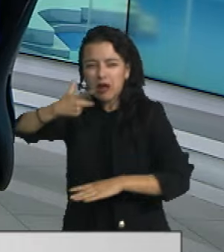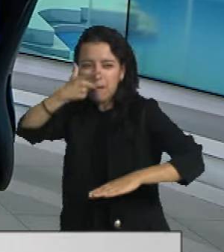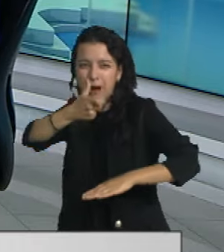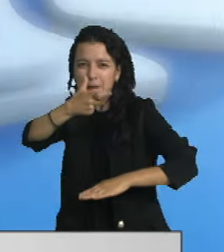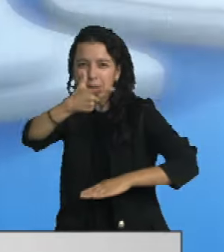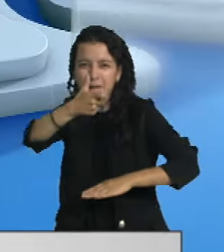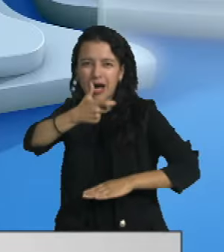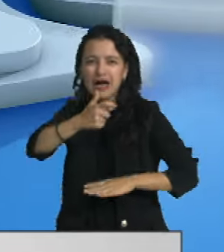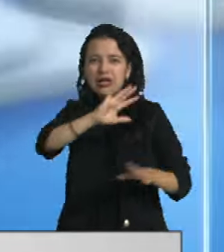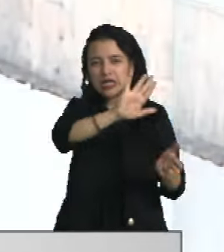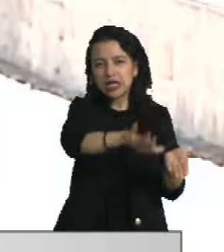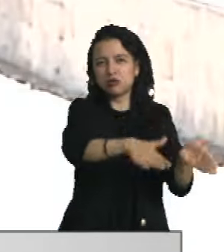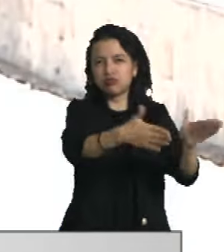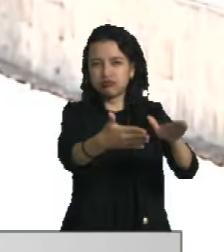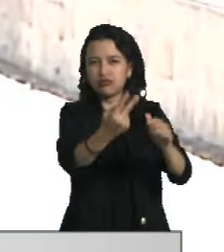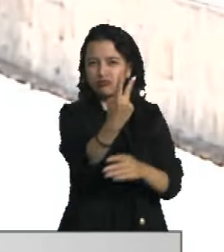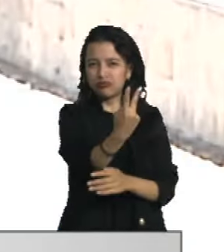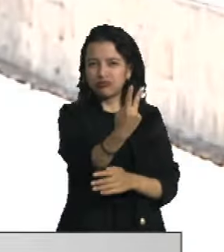tardes.